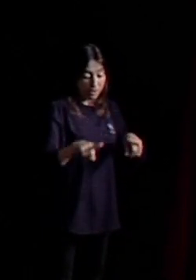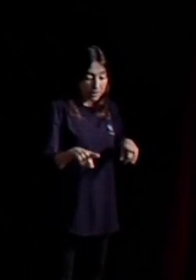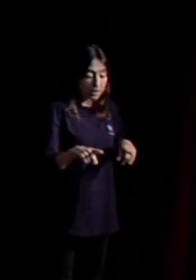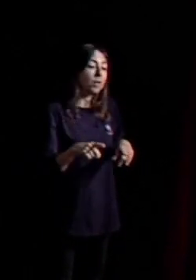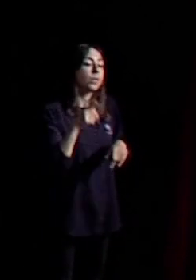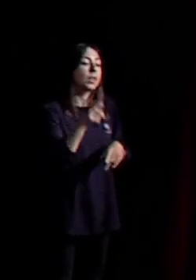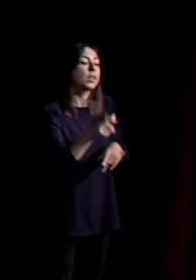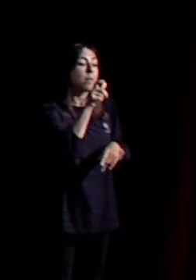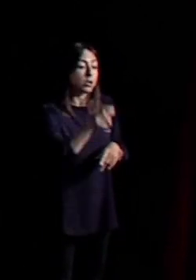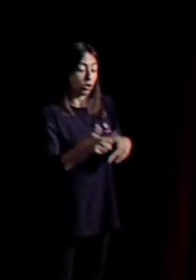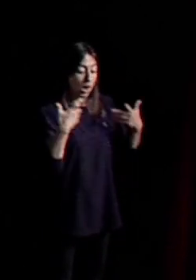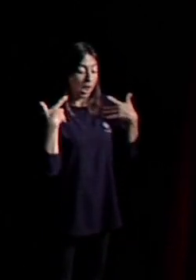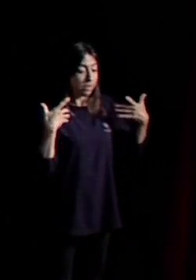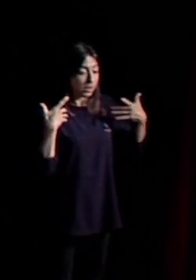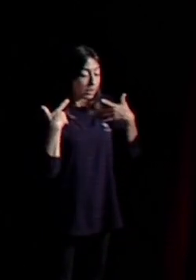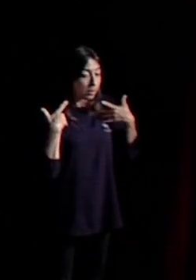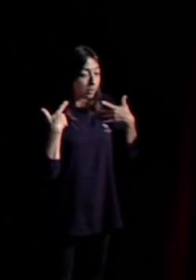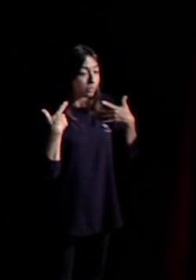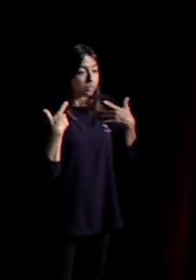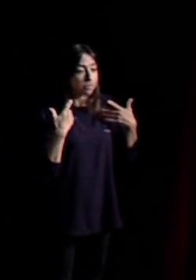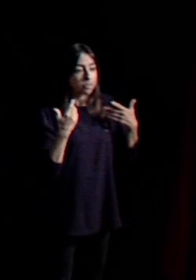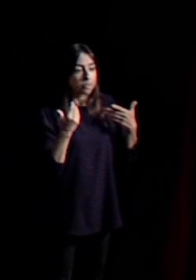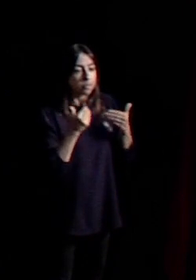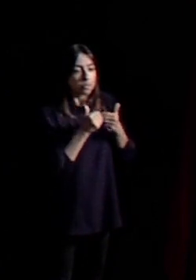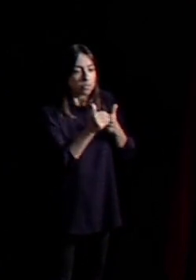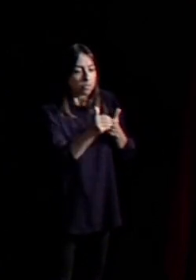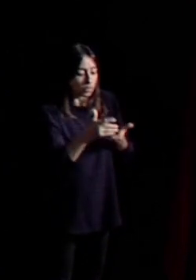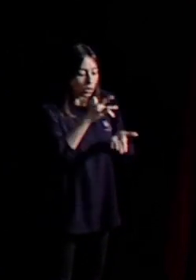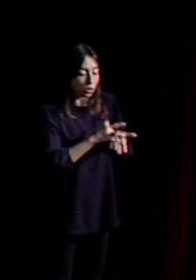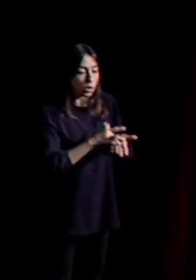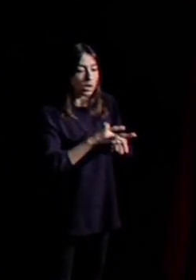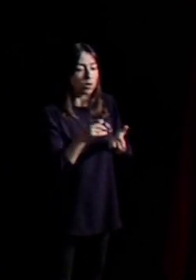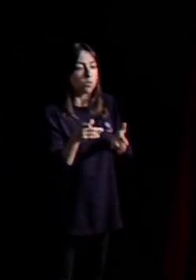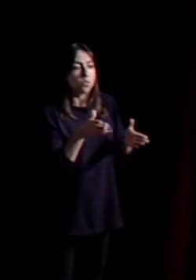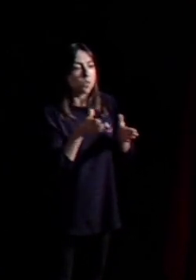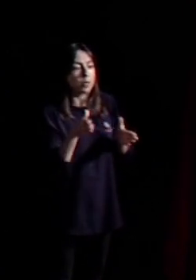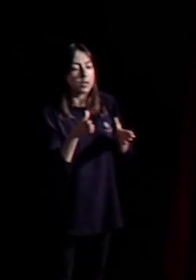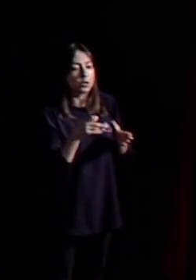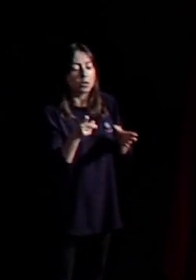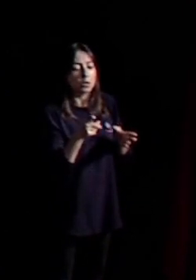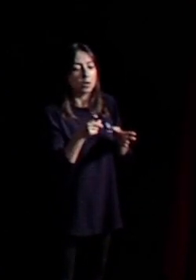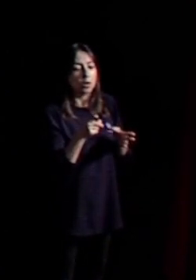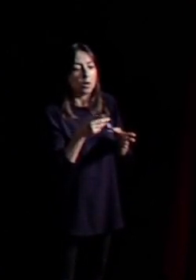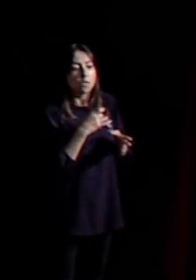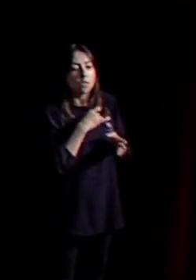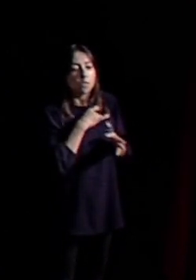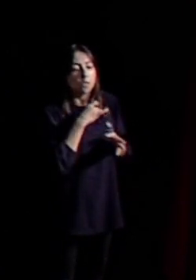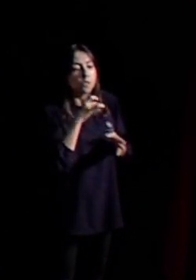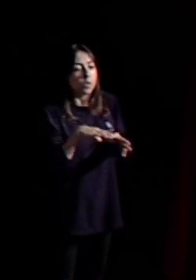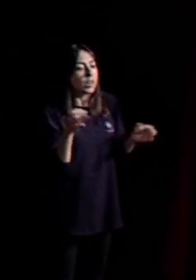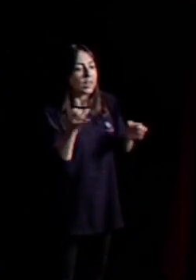esta persona, la víctima, llega un momento a lo que yo creo que es lo peor que le puede pasar a una persona, y es